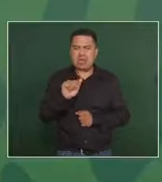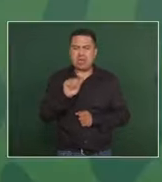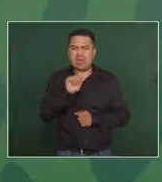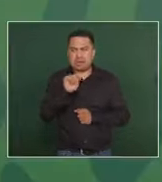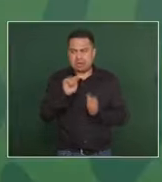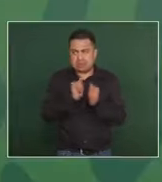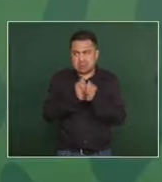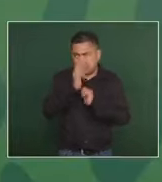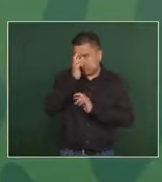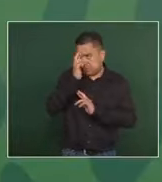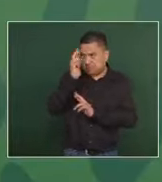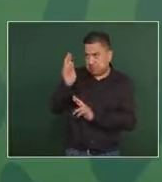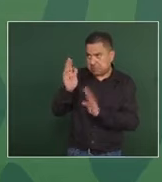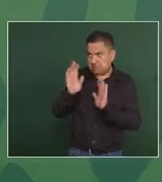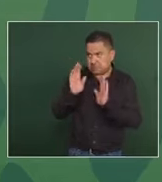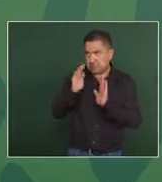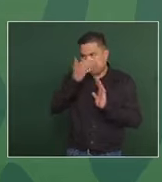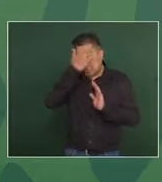todo respeto a Joaquín,